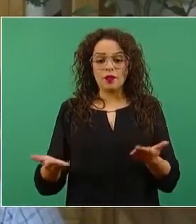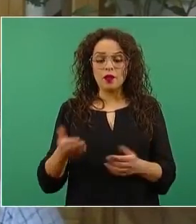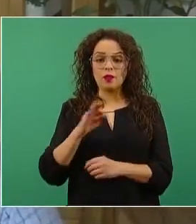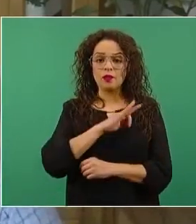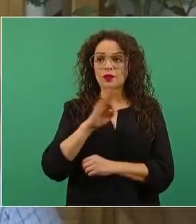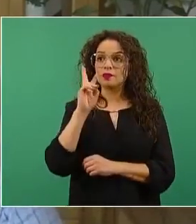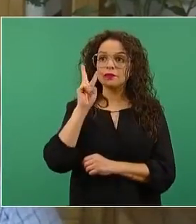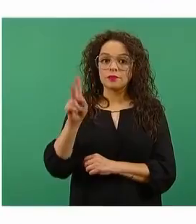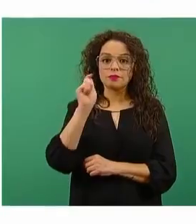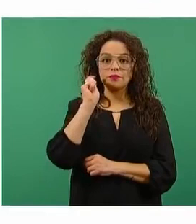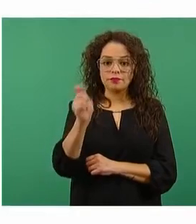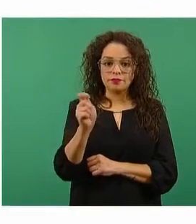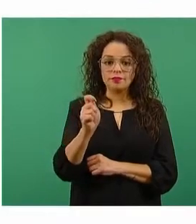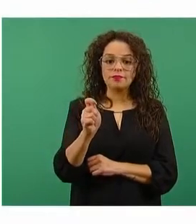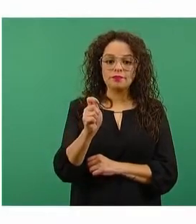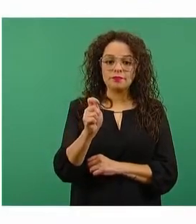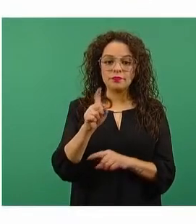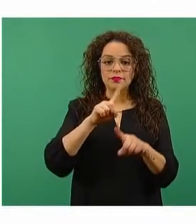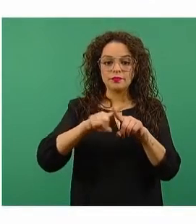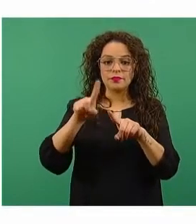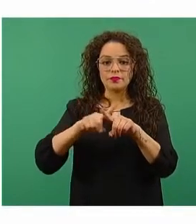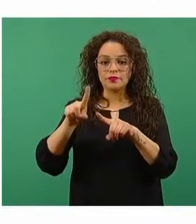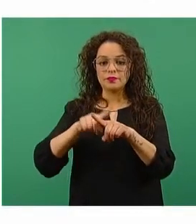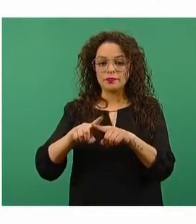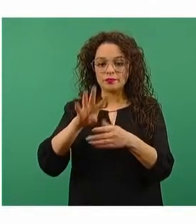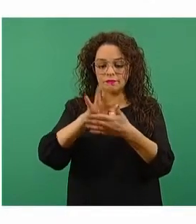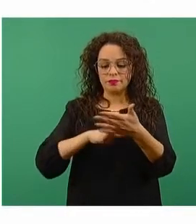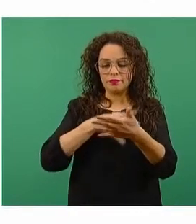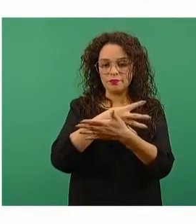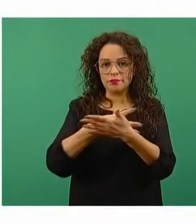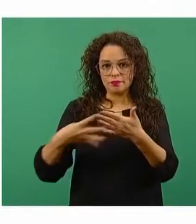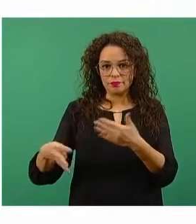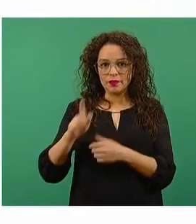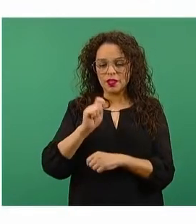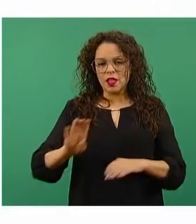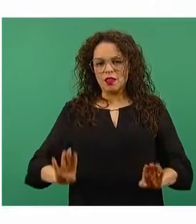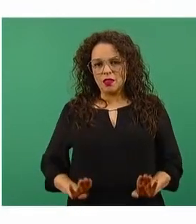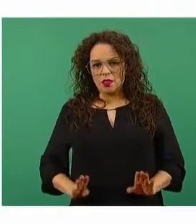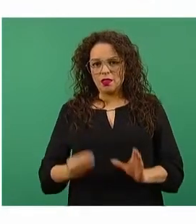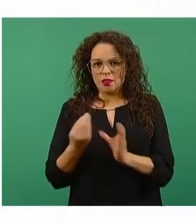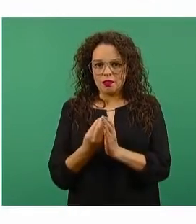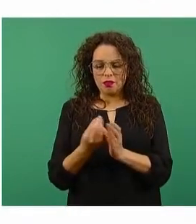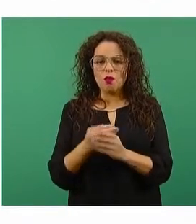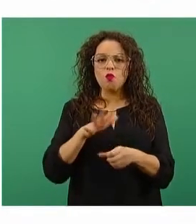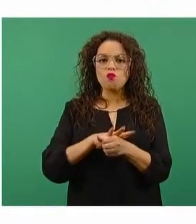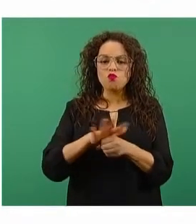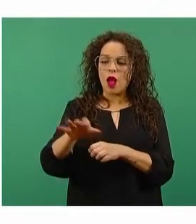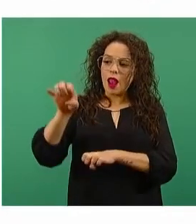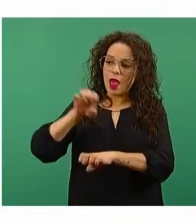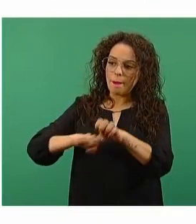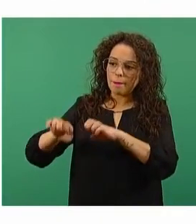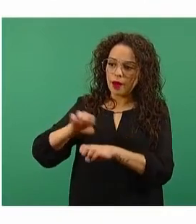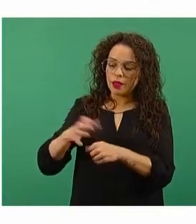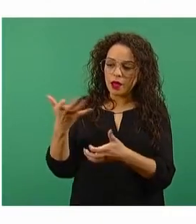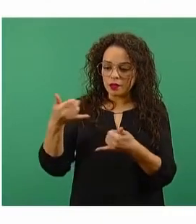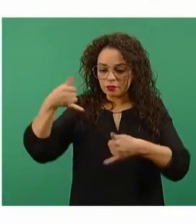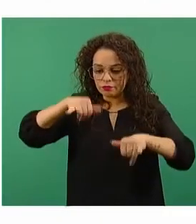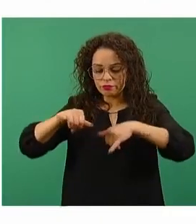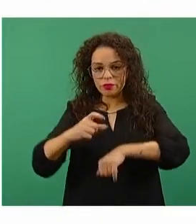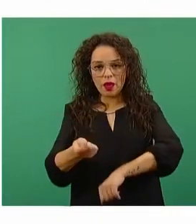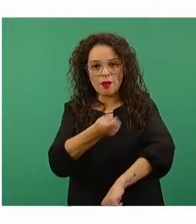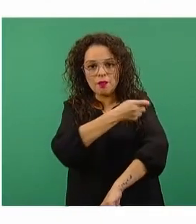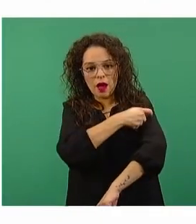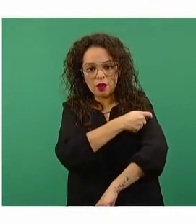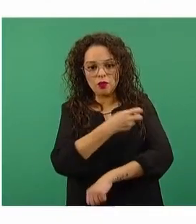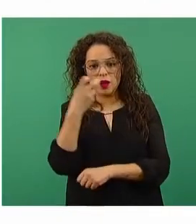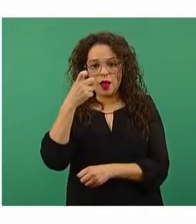verlas distribuidas en las diferentes tablas por tipo, por fabricante de vacuna, que es la primera